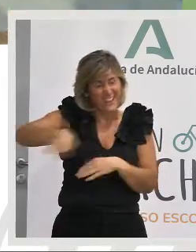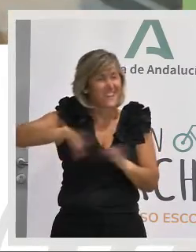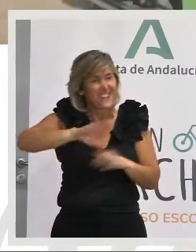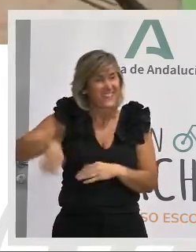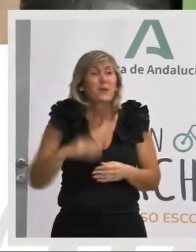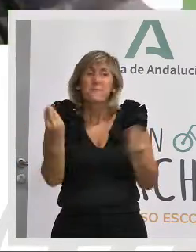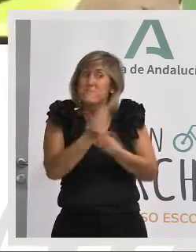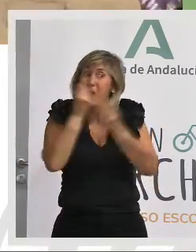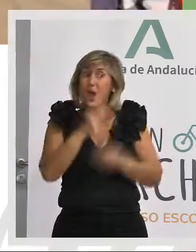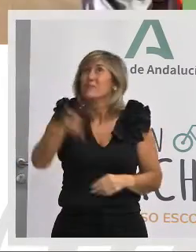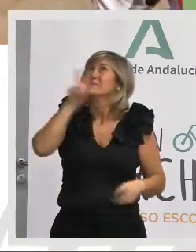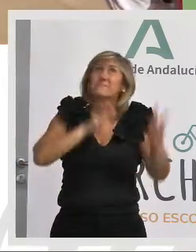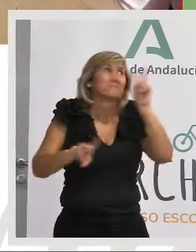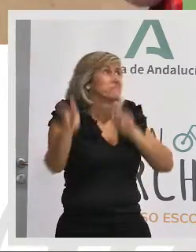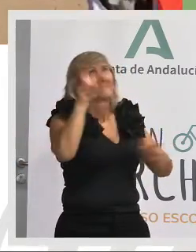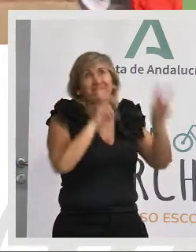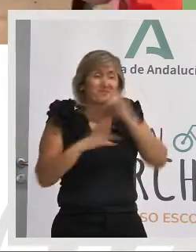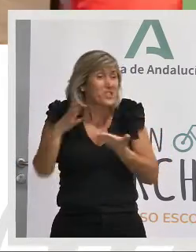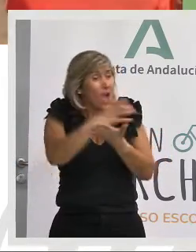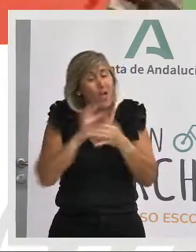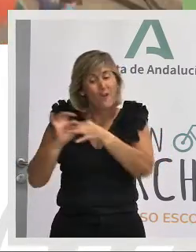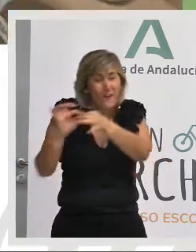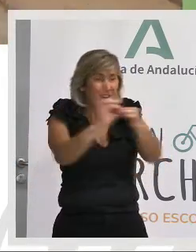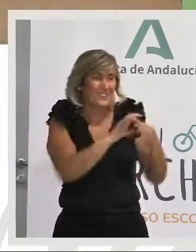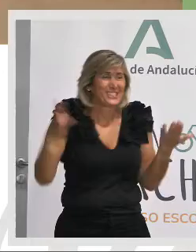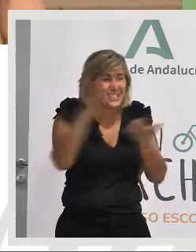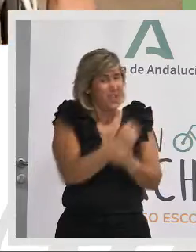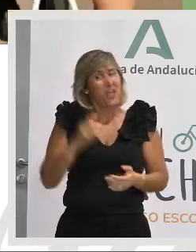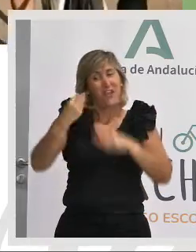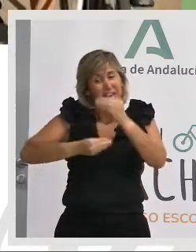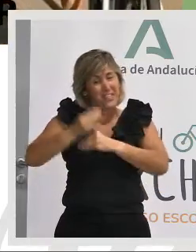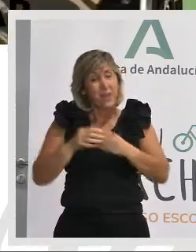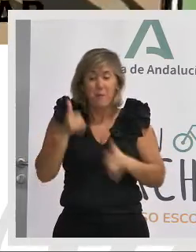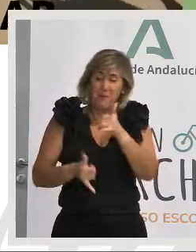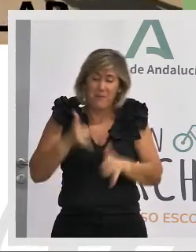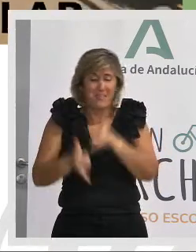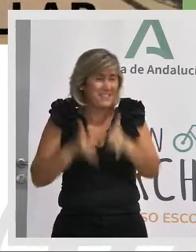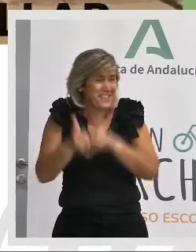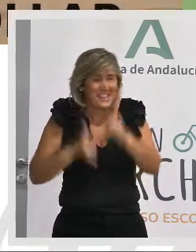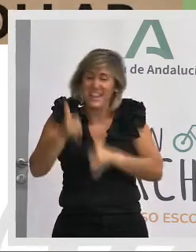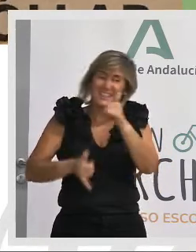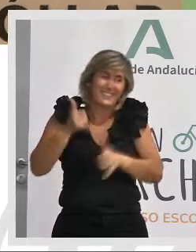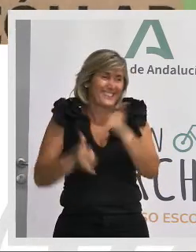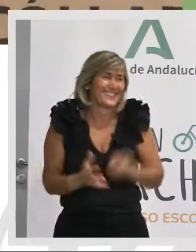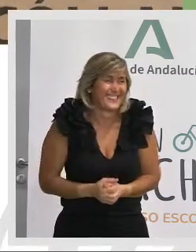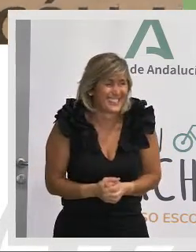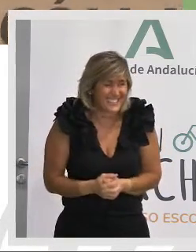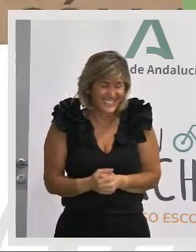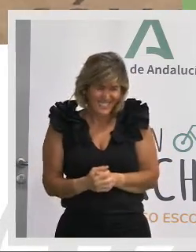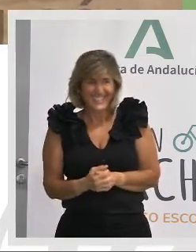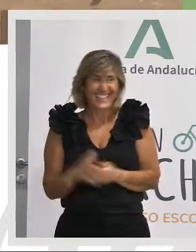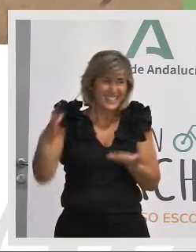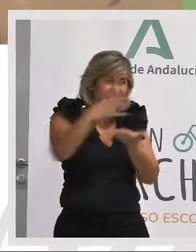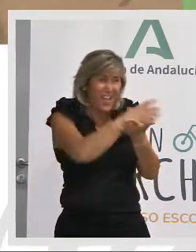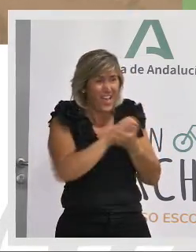respirar mejor, todos unidos, todos a una, en bici todo es diversión,